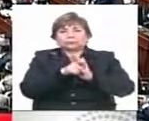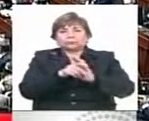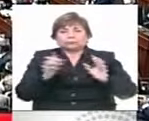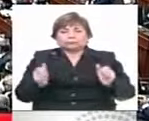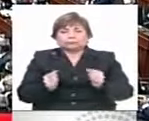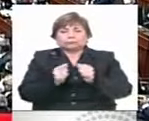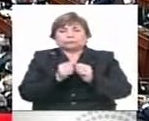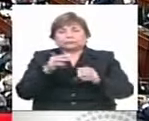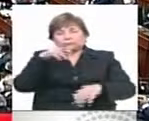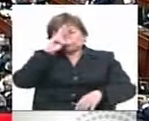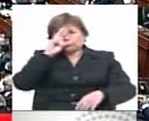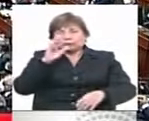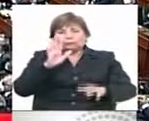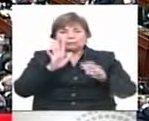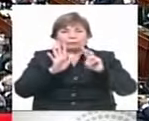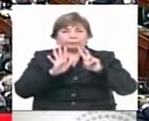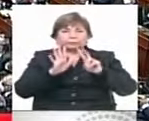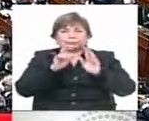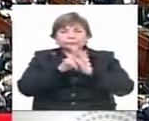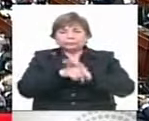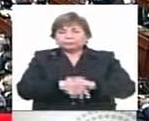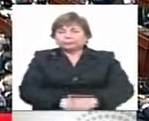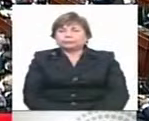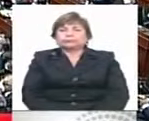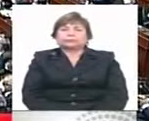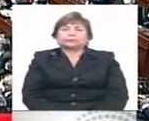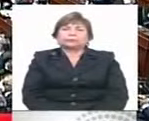Perú, 7 minutos. Podemos Perú, 7 minutos.